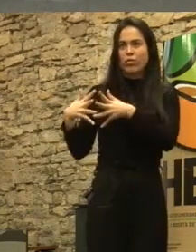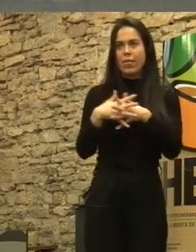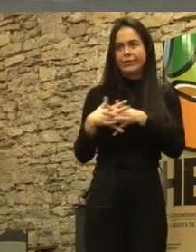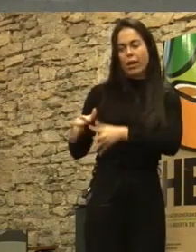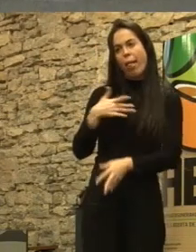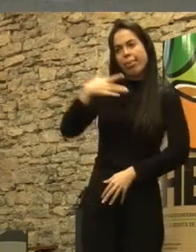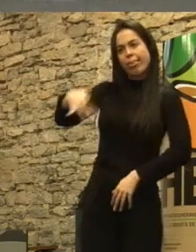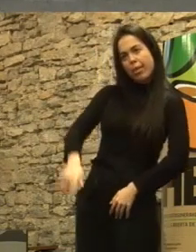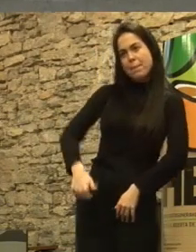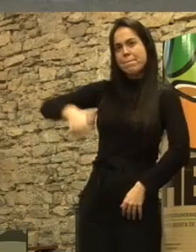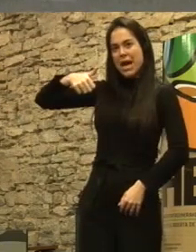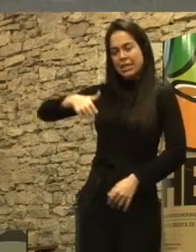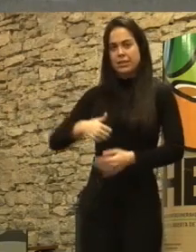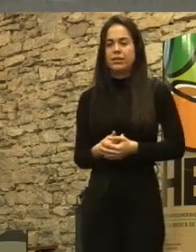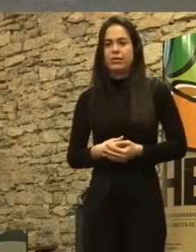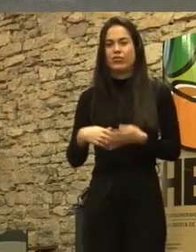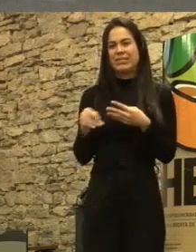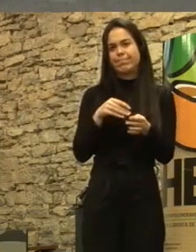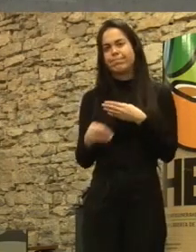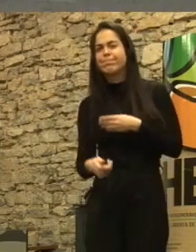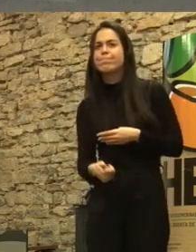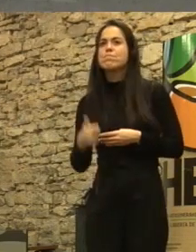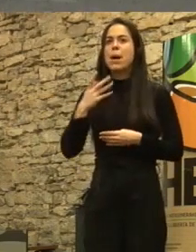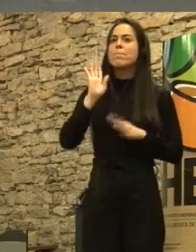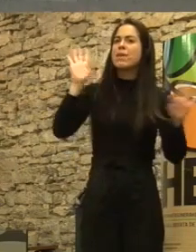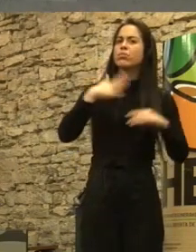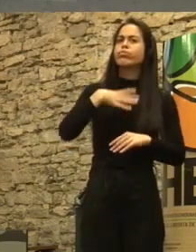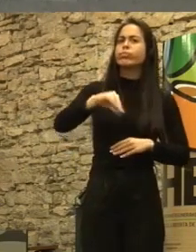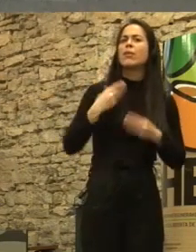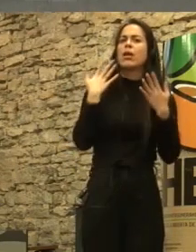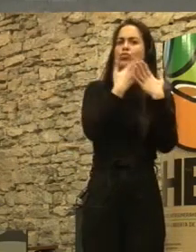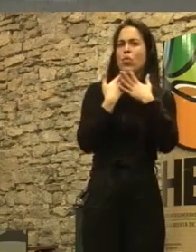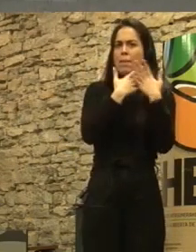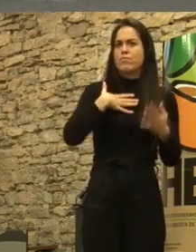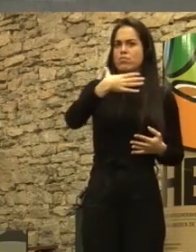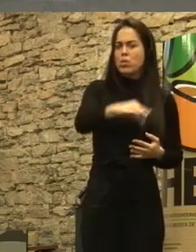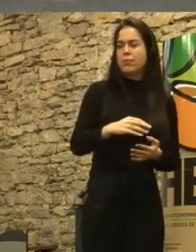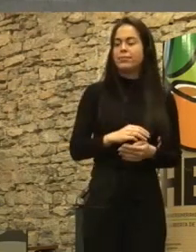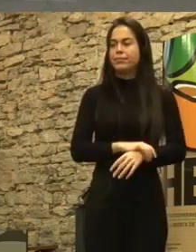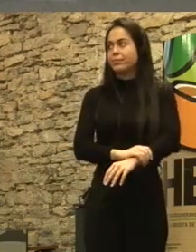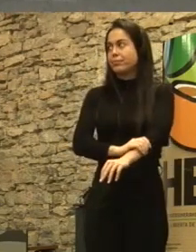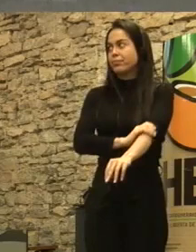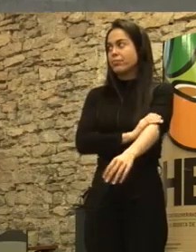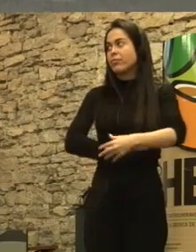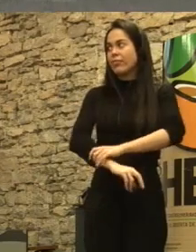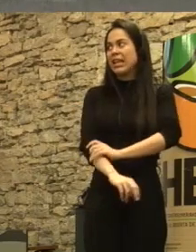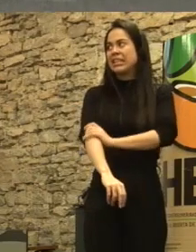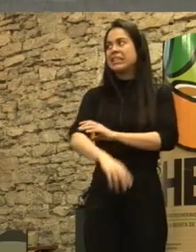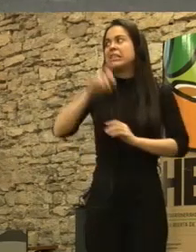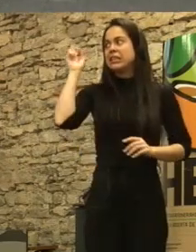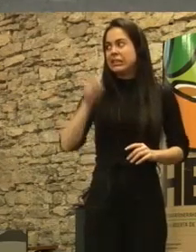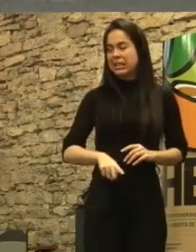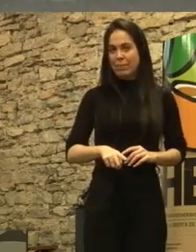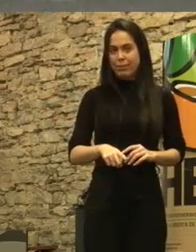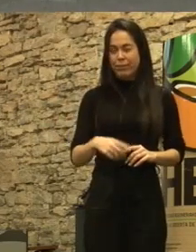como de acciones proactivas, pero se pueden estudiar y se pueden hacer. Otro caso de éxito que creo que documento aquí, o quizá no llegué a hacerlo, pero debería haberlo